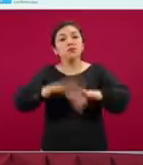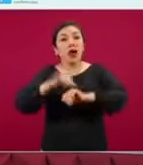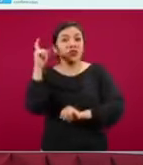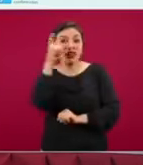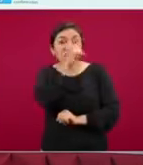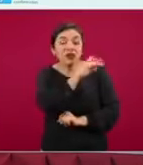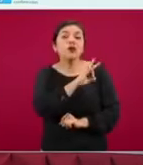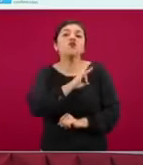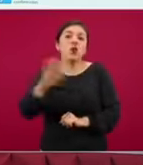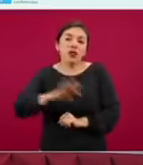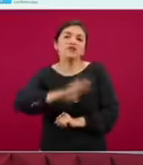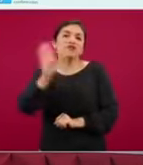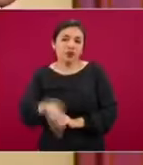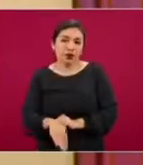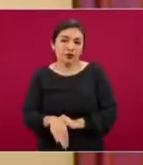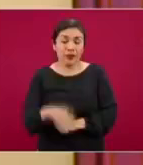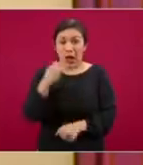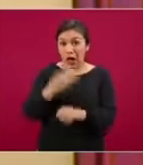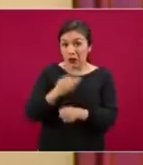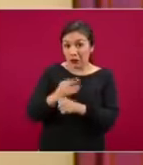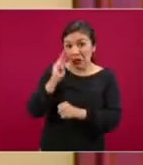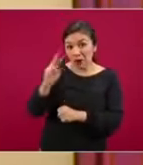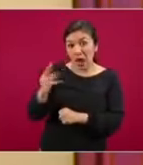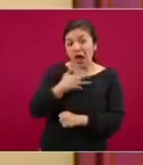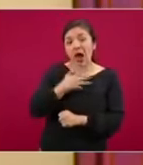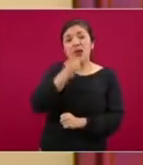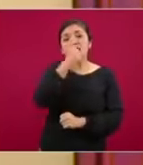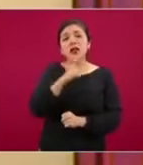de causar la muerte. Y hasta el momento son